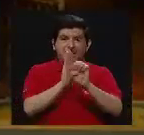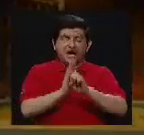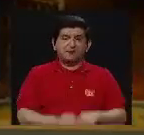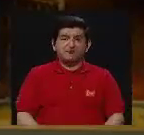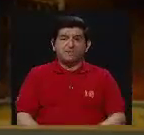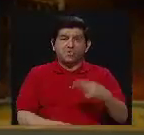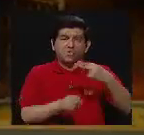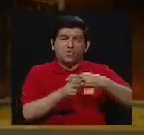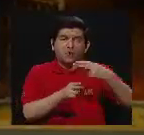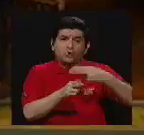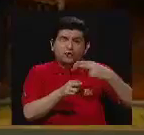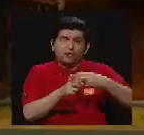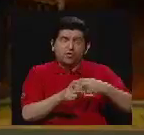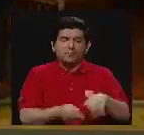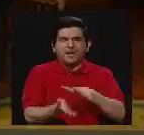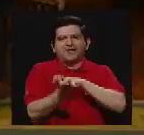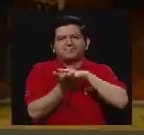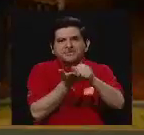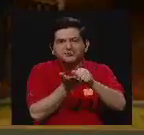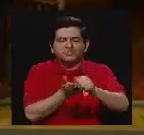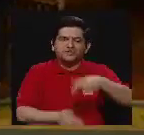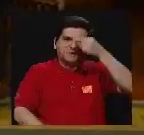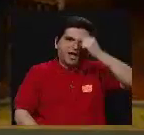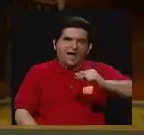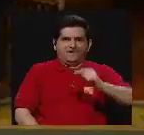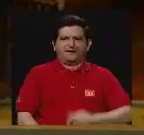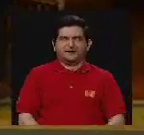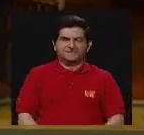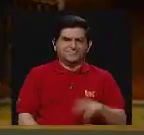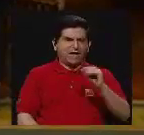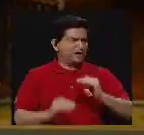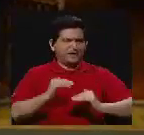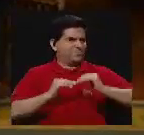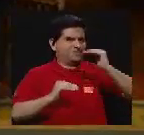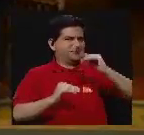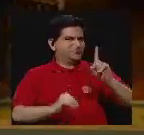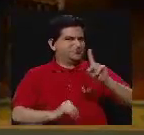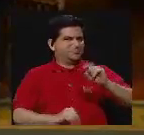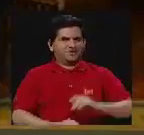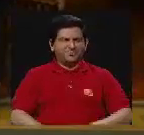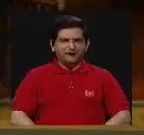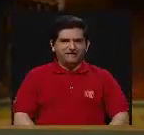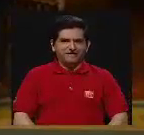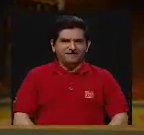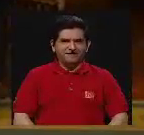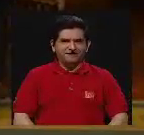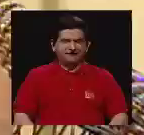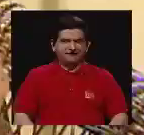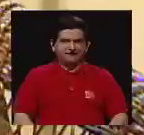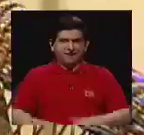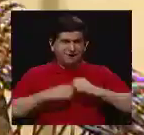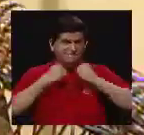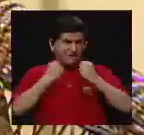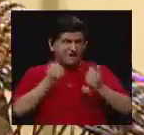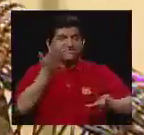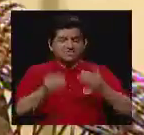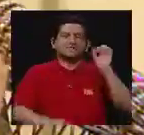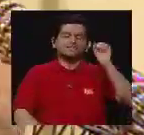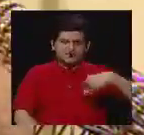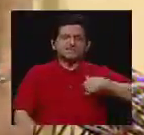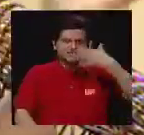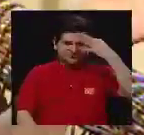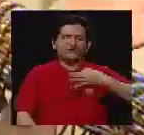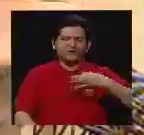como Roma se impone sobre Grecia, para decirlo de algún modo. No eran superiores. ¿Será la fuerza? A la